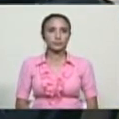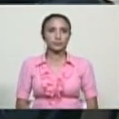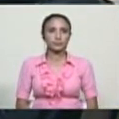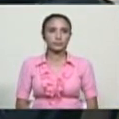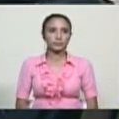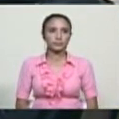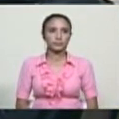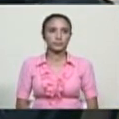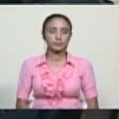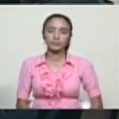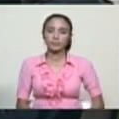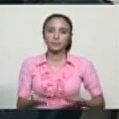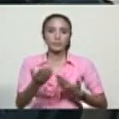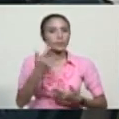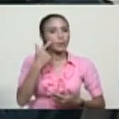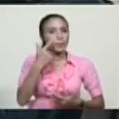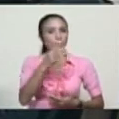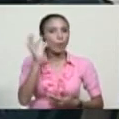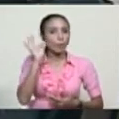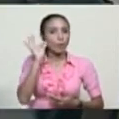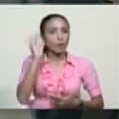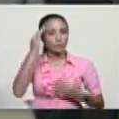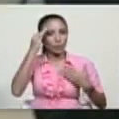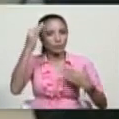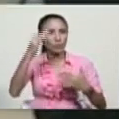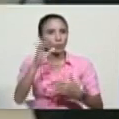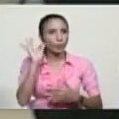Aurea Butelja,